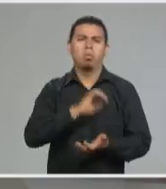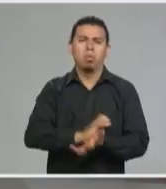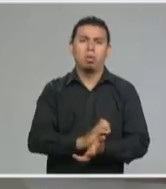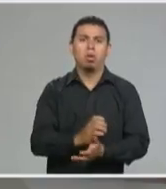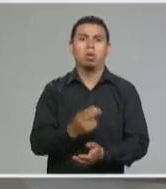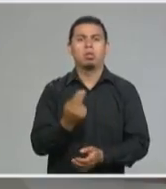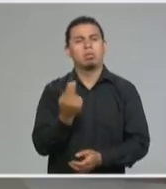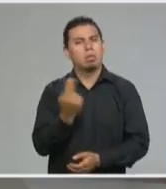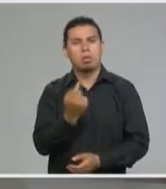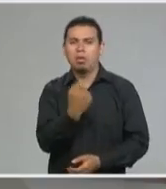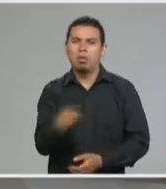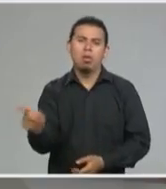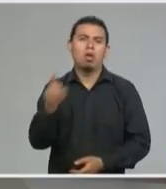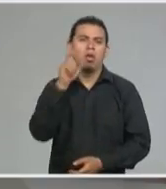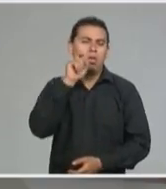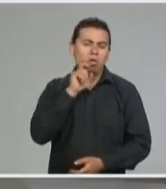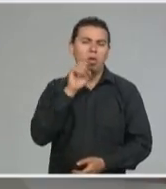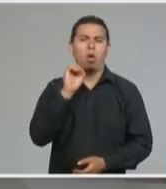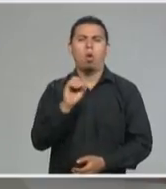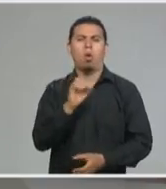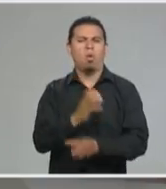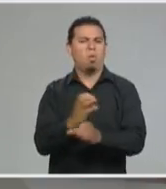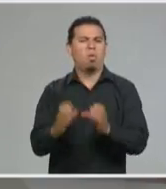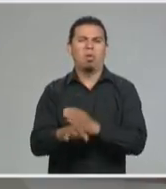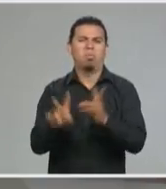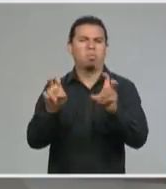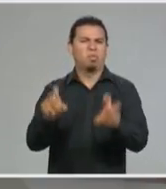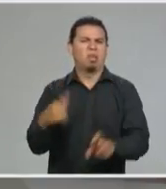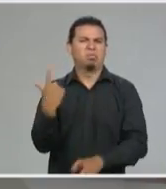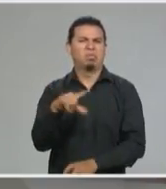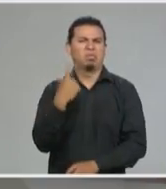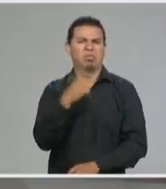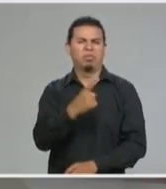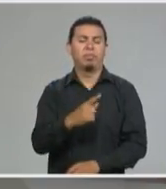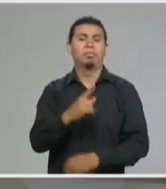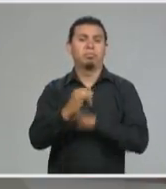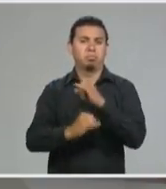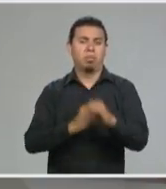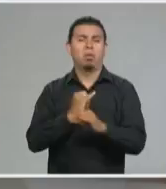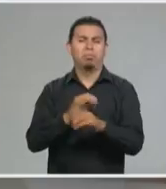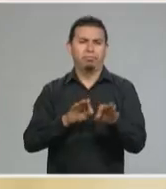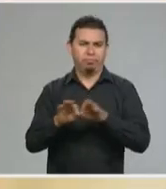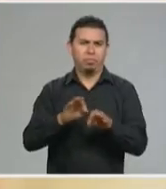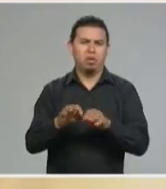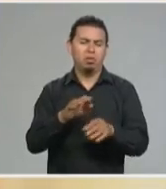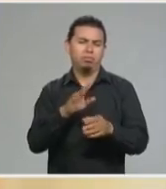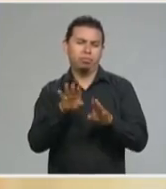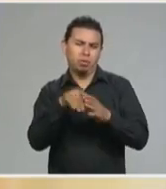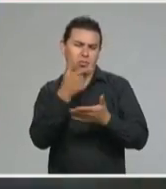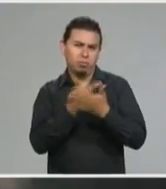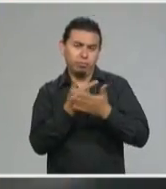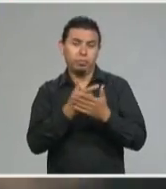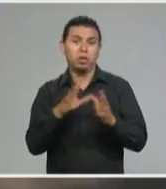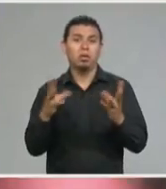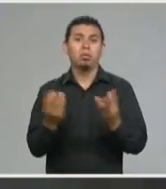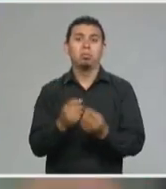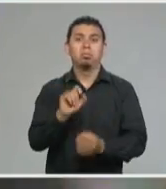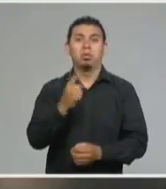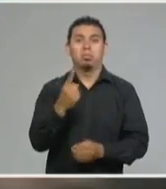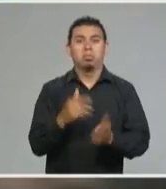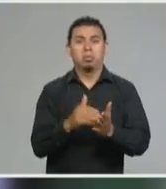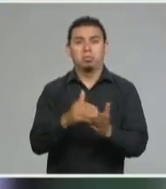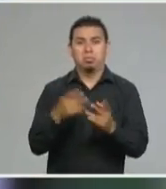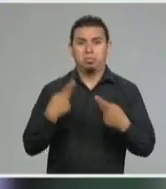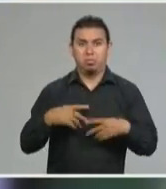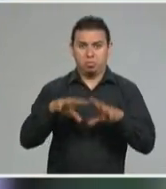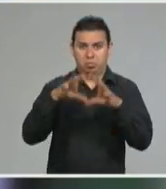trabajo sexual y de otros propósitos. La Organización Internacional del Trabajo calcula que son cerca de 21 millones de personas en el